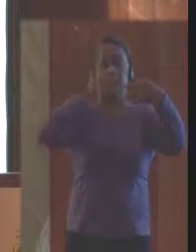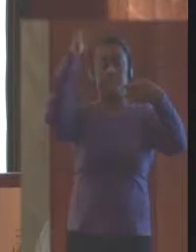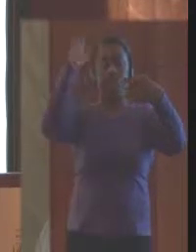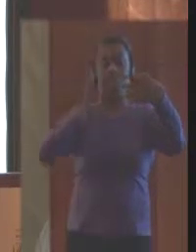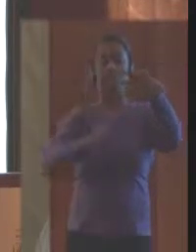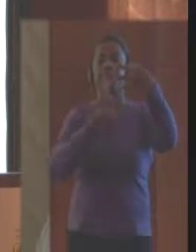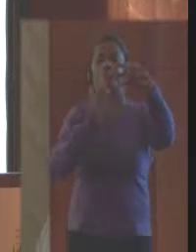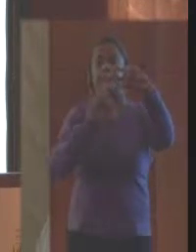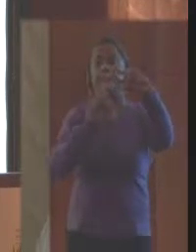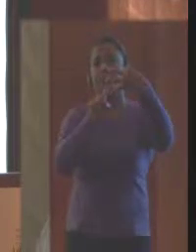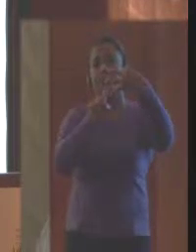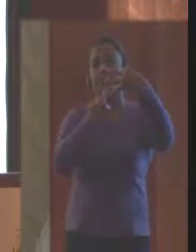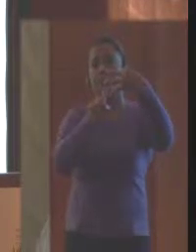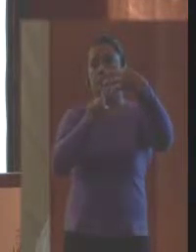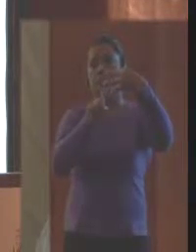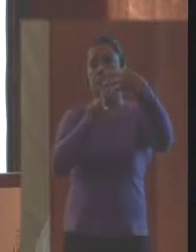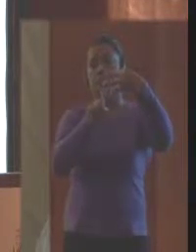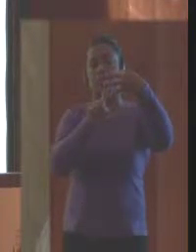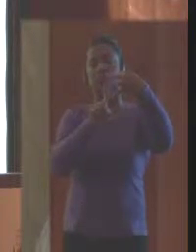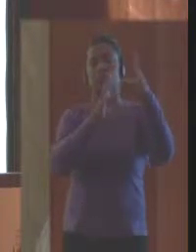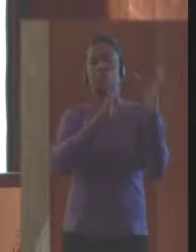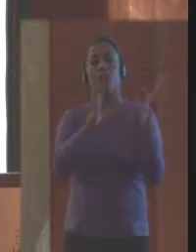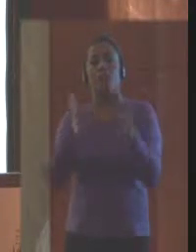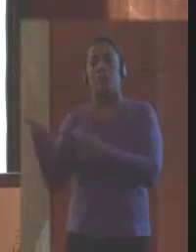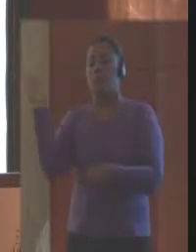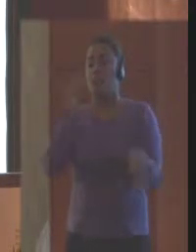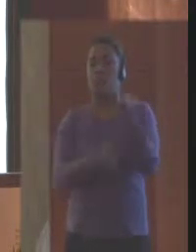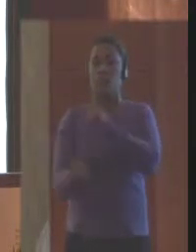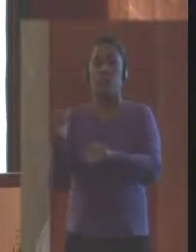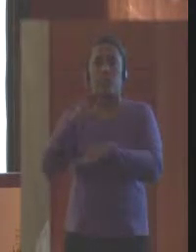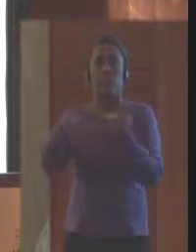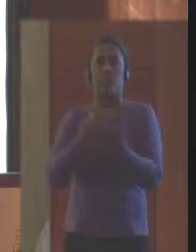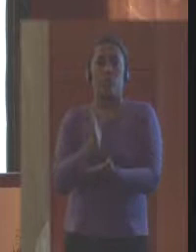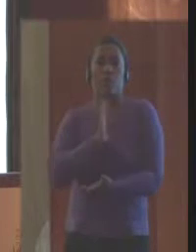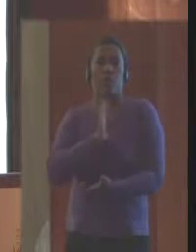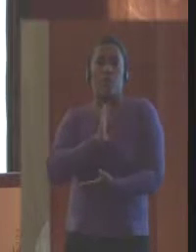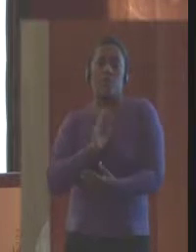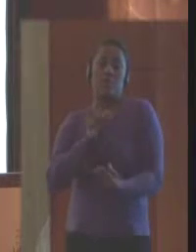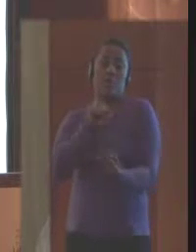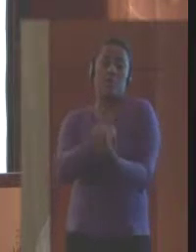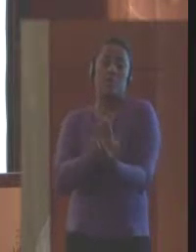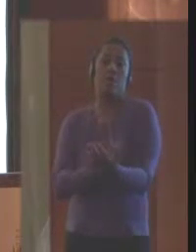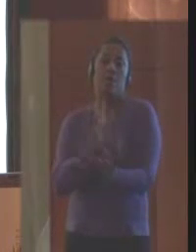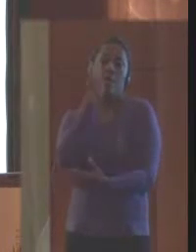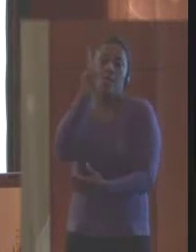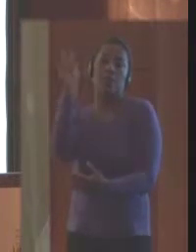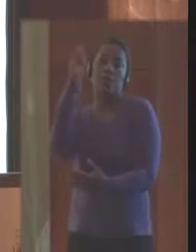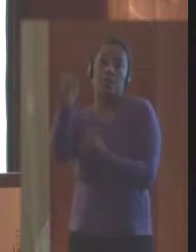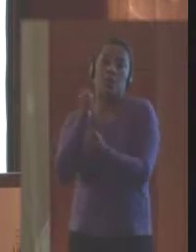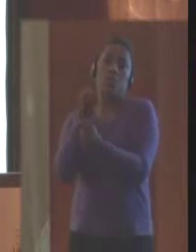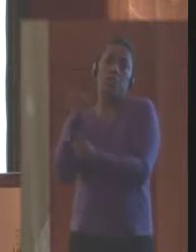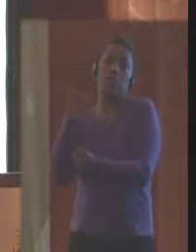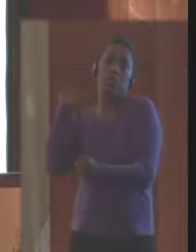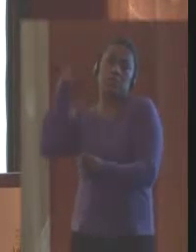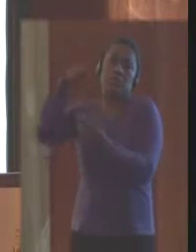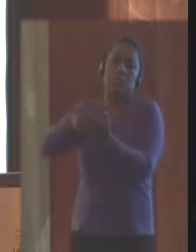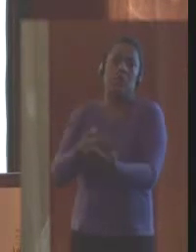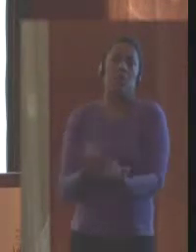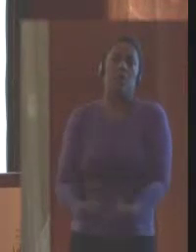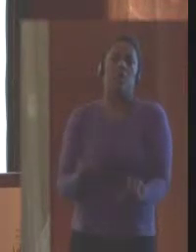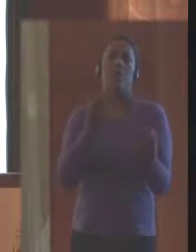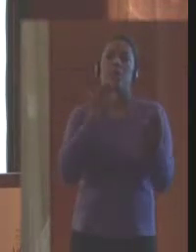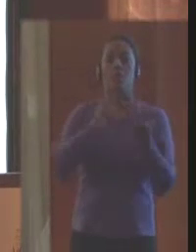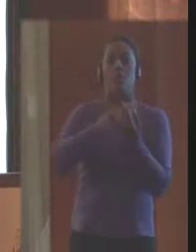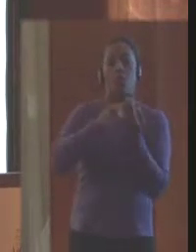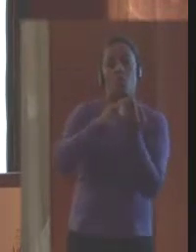Segundo, establecer con toda esa información técnica que tiene Bogotá de más de 20 años de estudio en aspectos